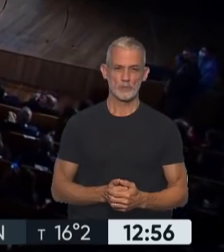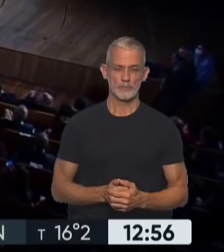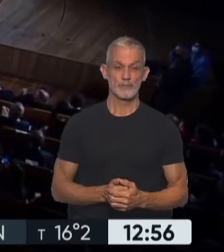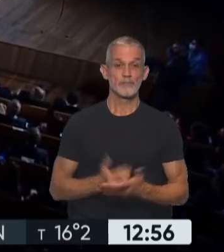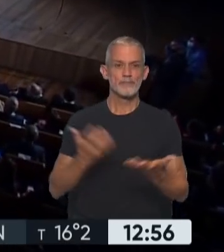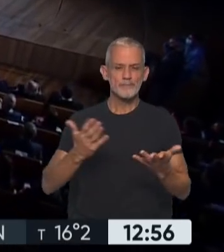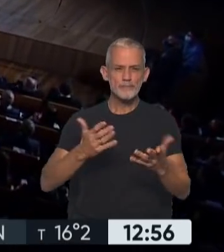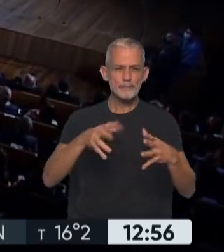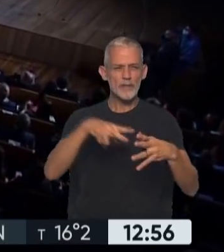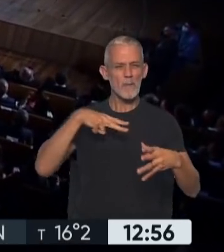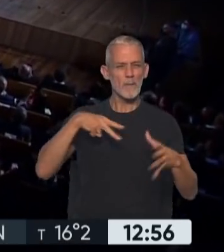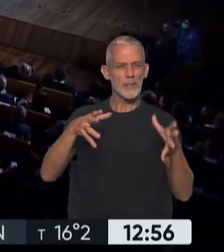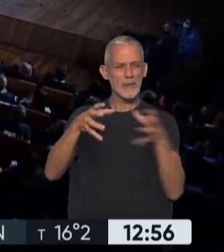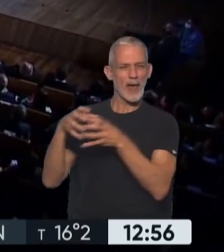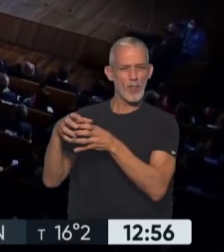el sector privado